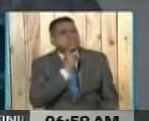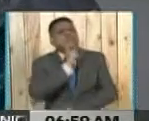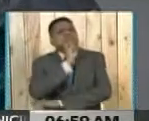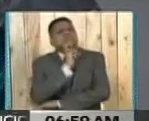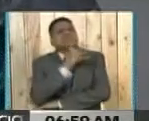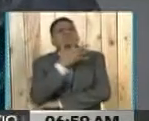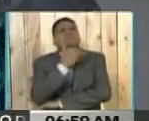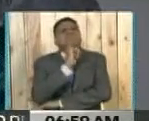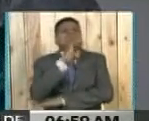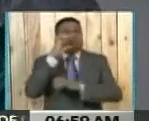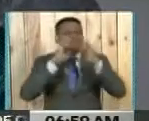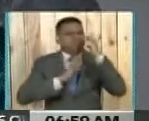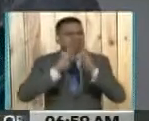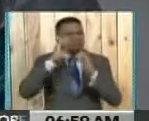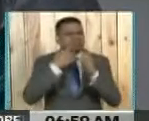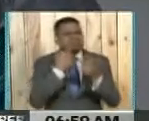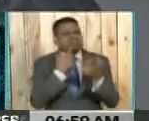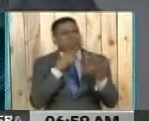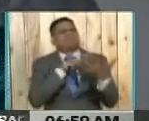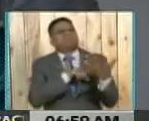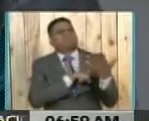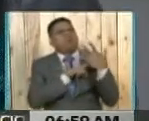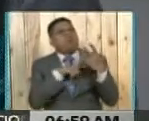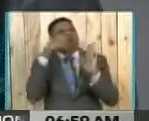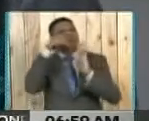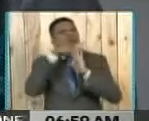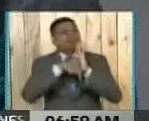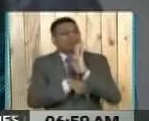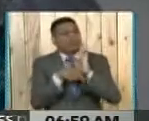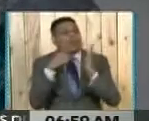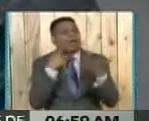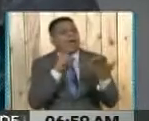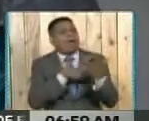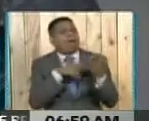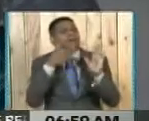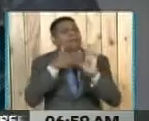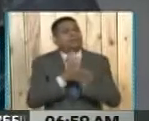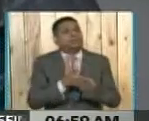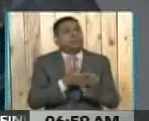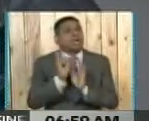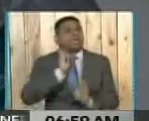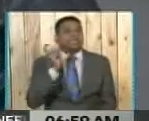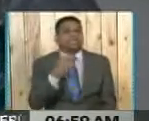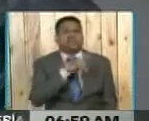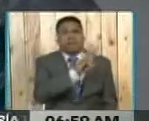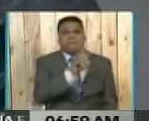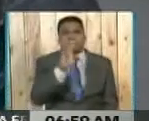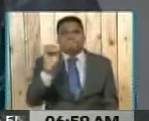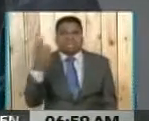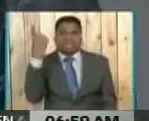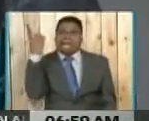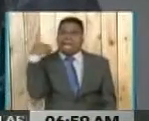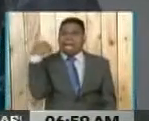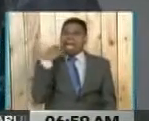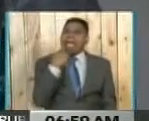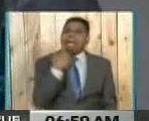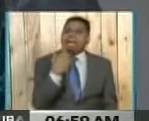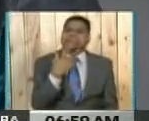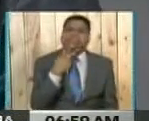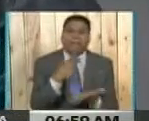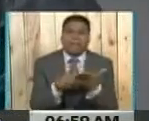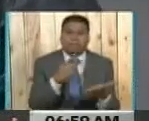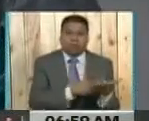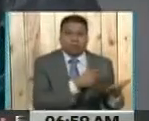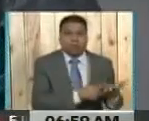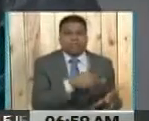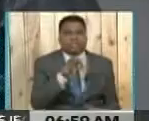hacer una evaluación crítica de lo que sucedió en el siglo XX y a partir de allí hacer la propuesta